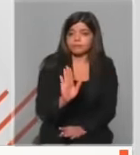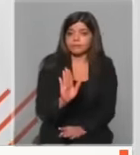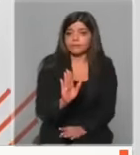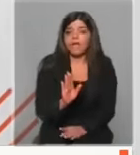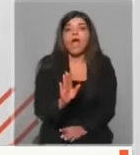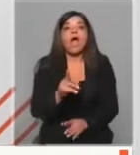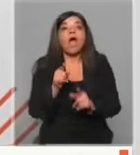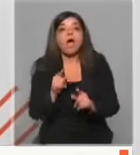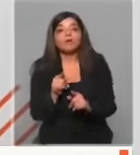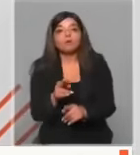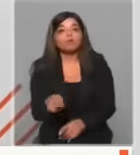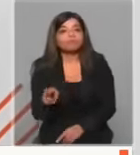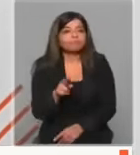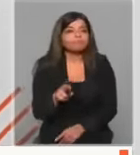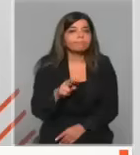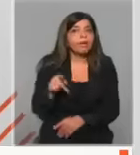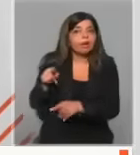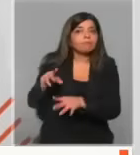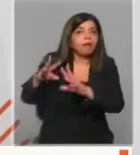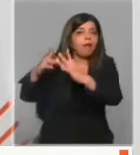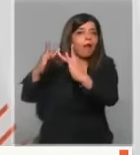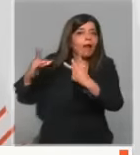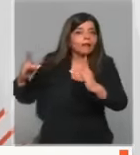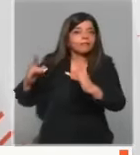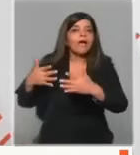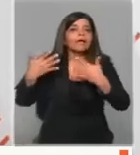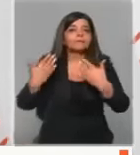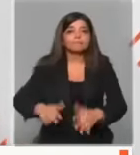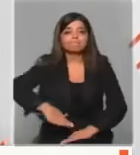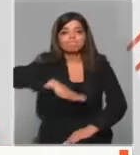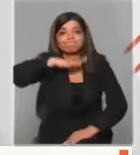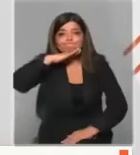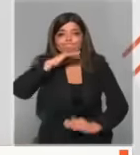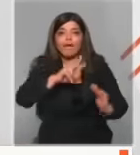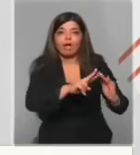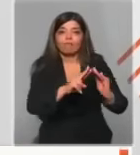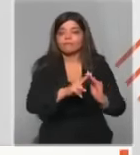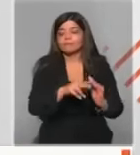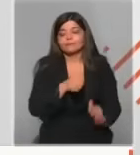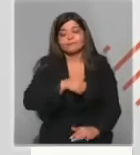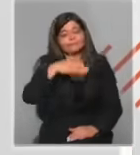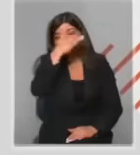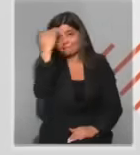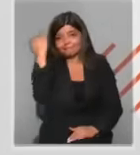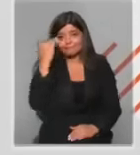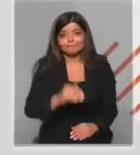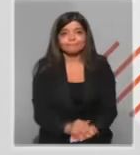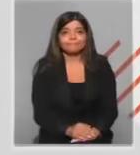constante intento de campamento que ya tiene agotados a estos vecinos. ¡Ay!